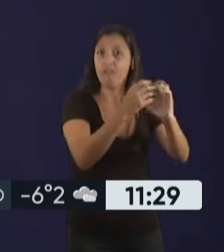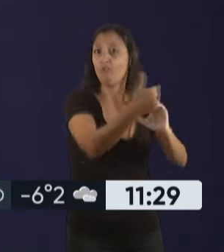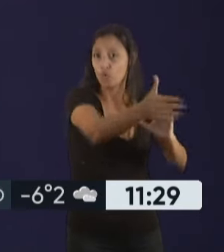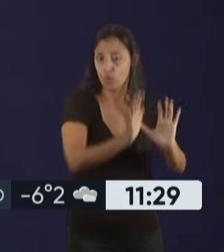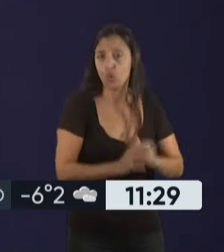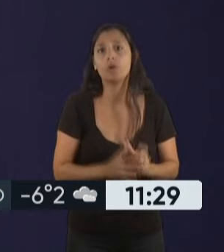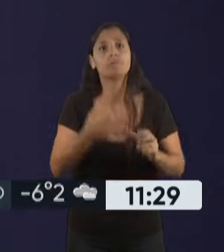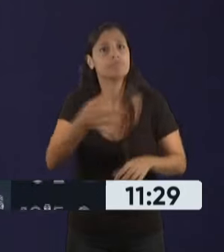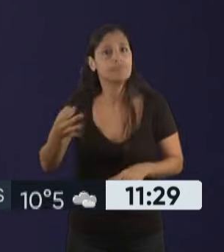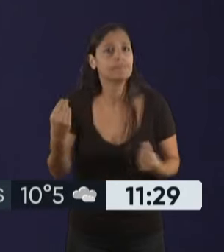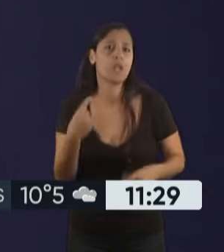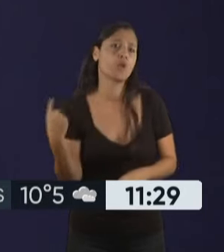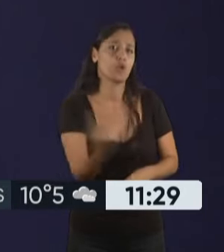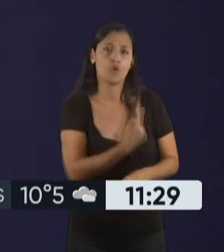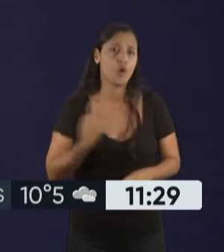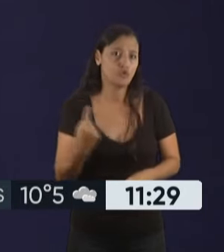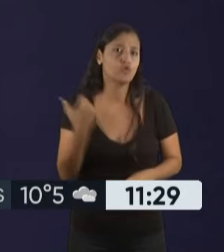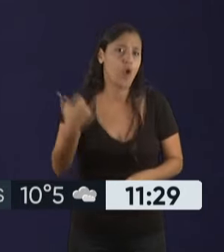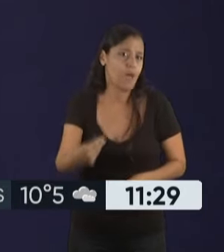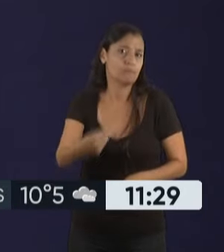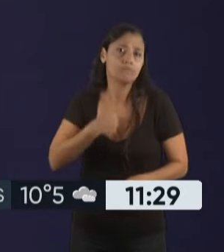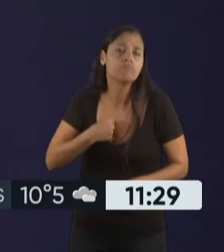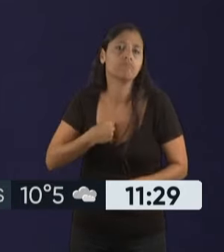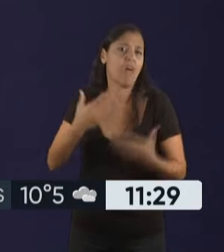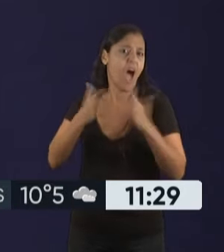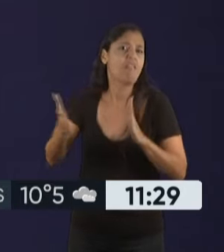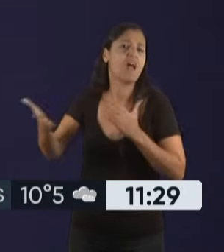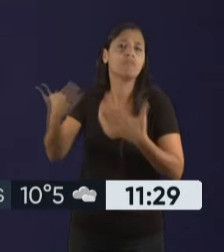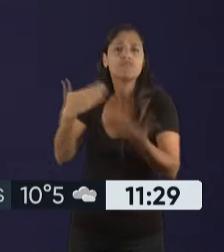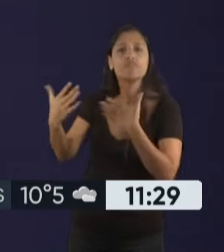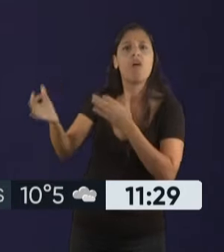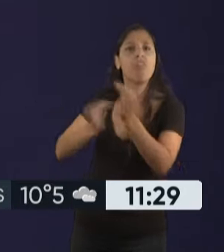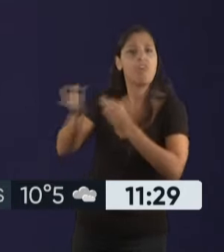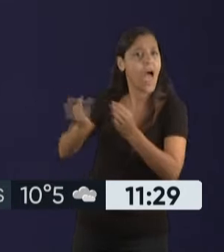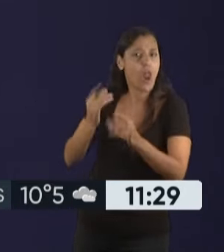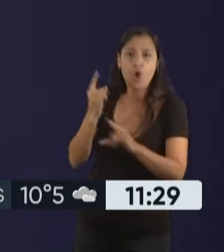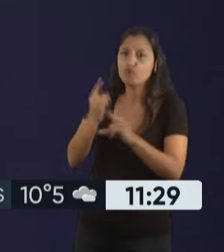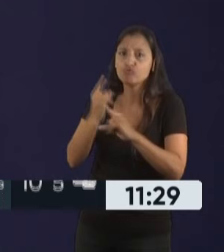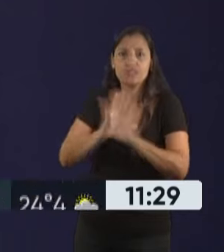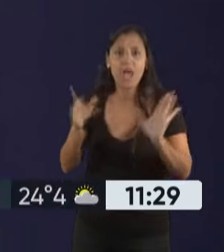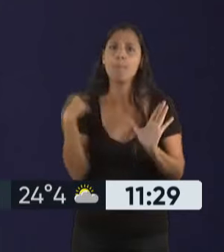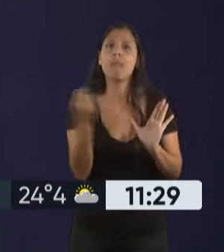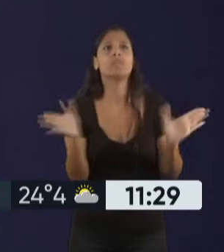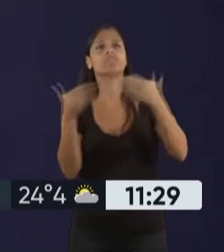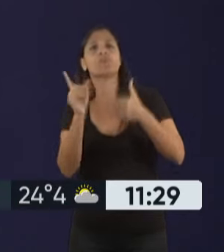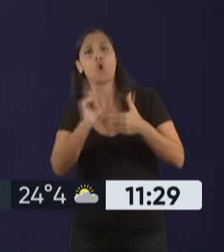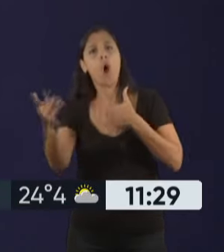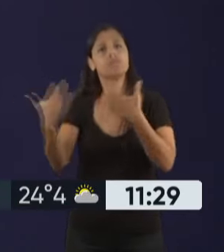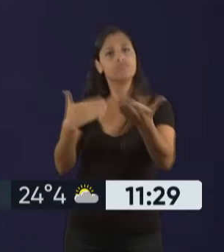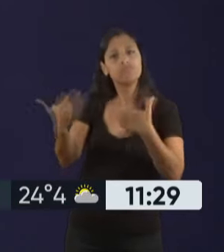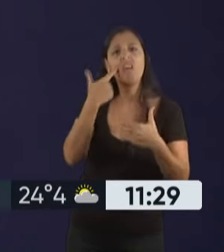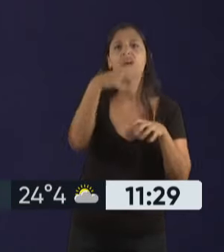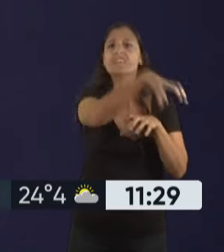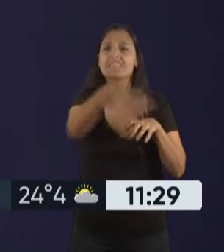y lo cierto es que nosotros tenemos amplia vocación de diálogo de hecho lo está estamos dialogando permanentemente con los diferentes